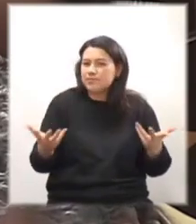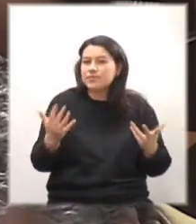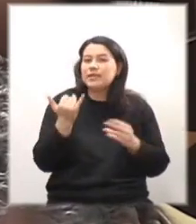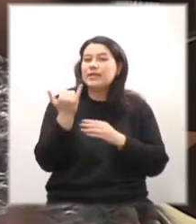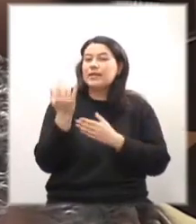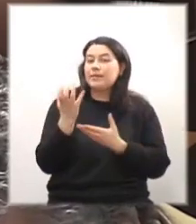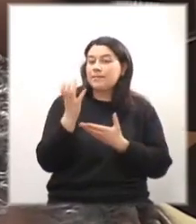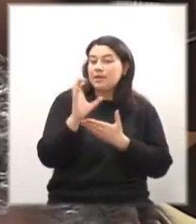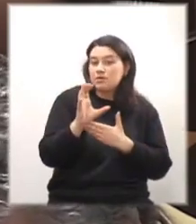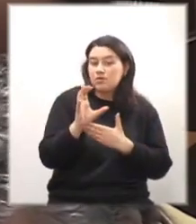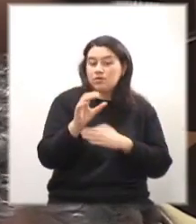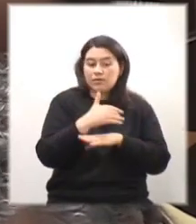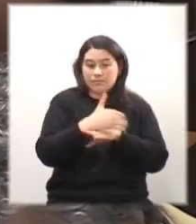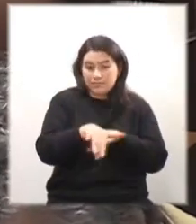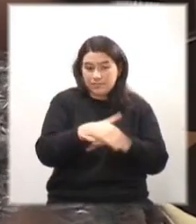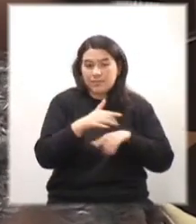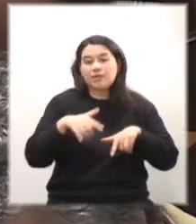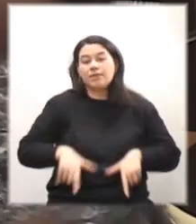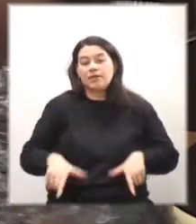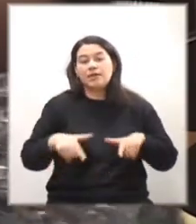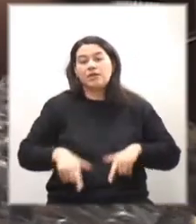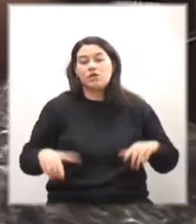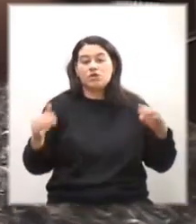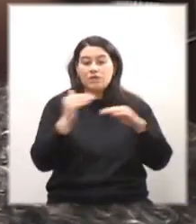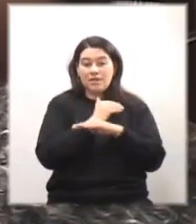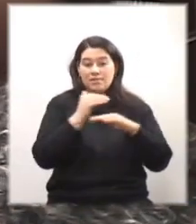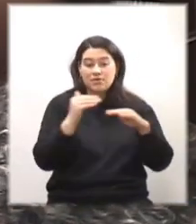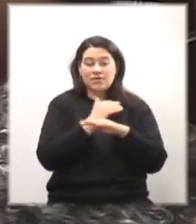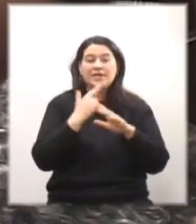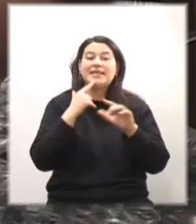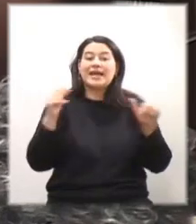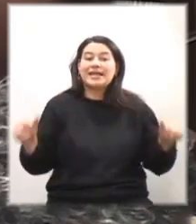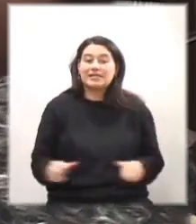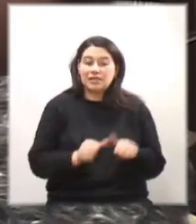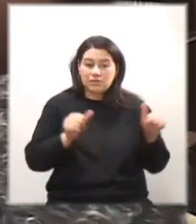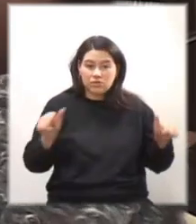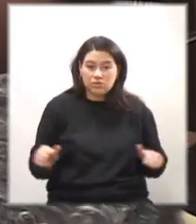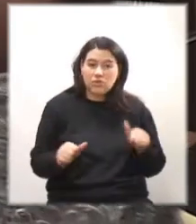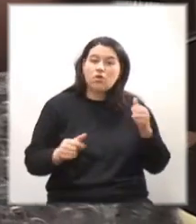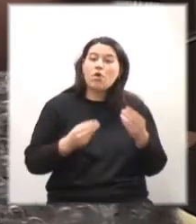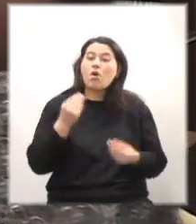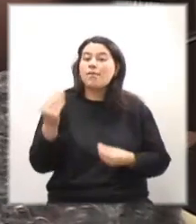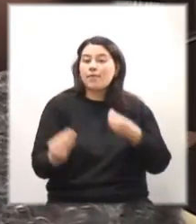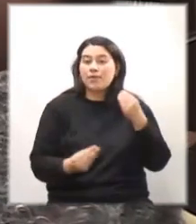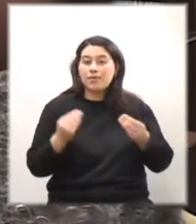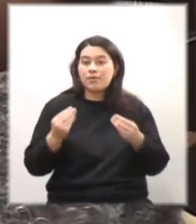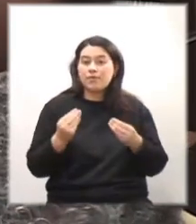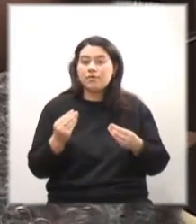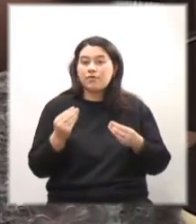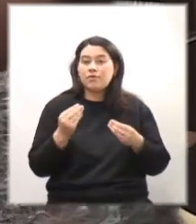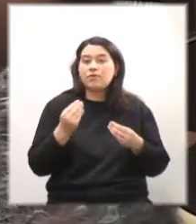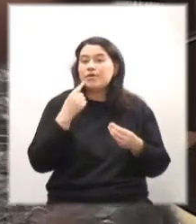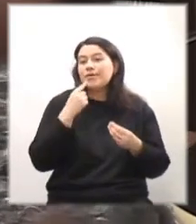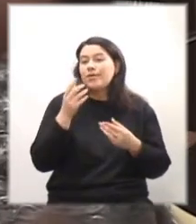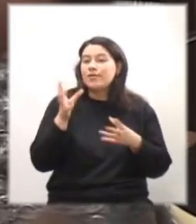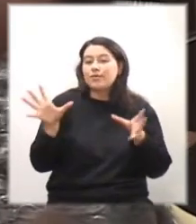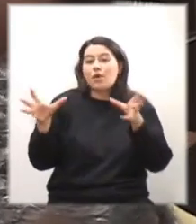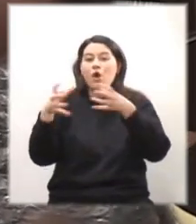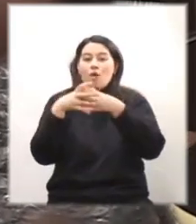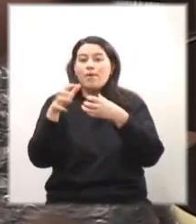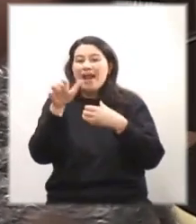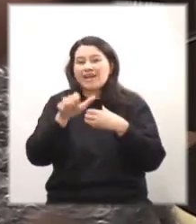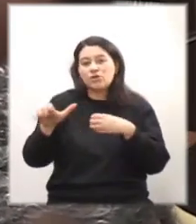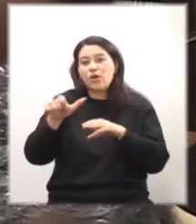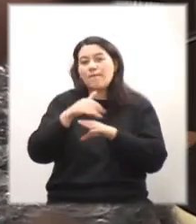las inversiones viales del Ministerio de Transporte que se realizan a través de la Corporación Vial del Uruguay y de